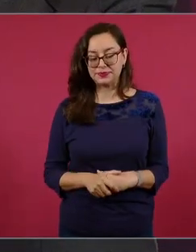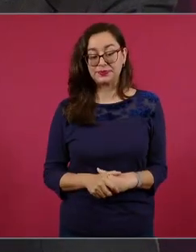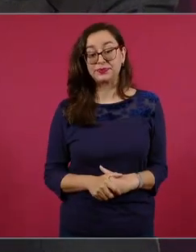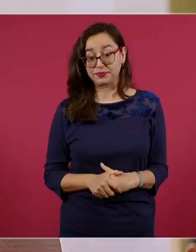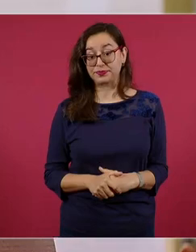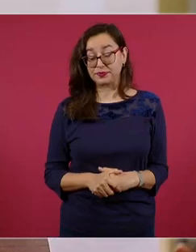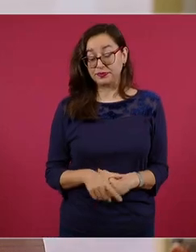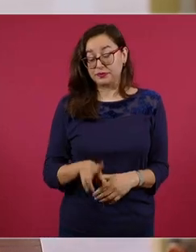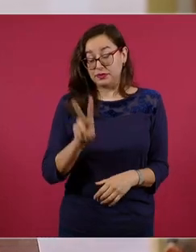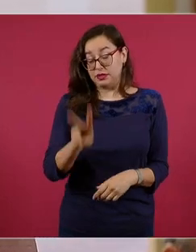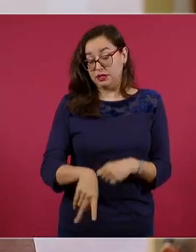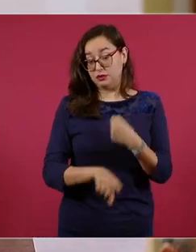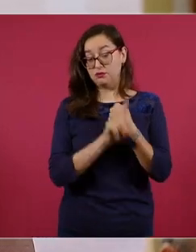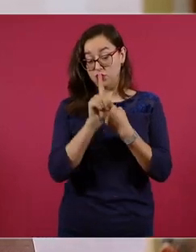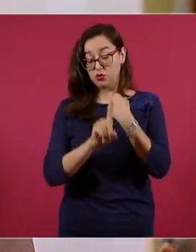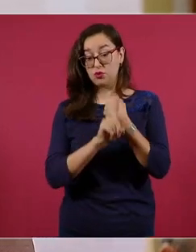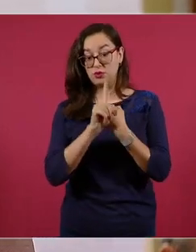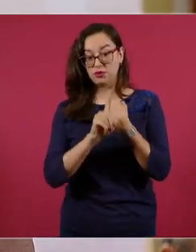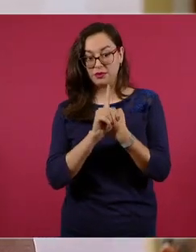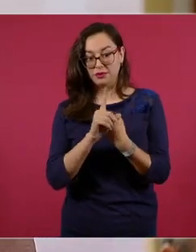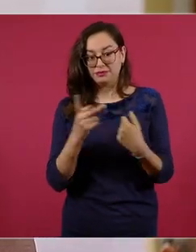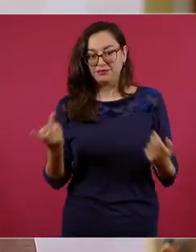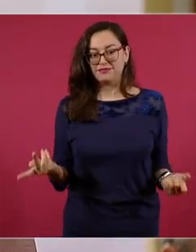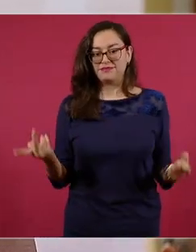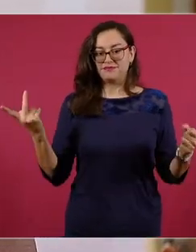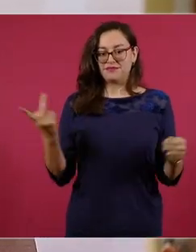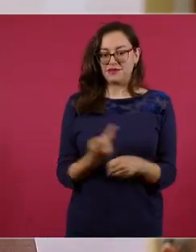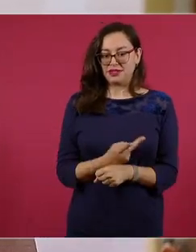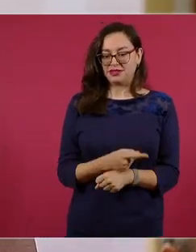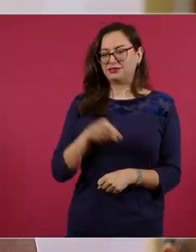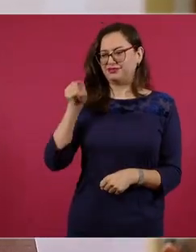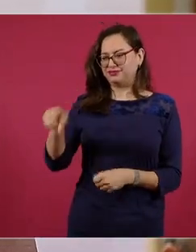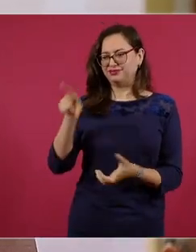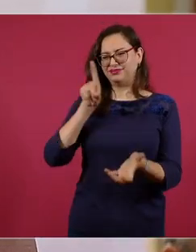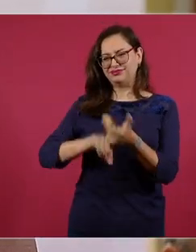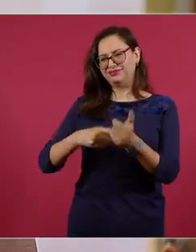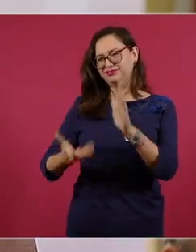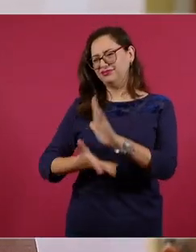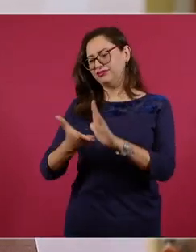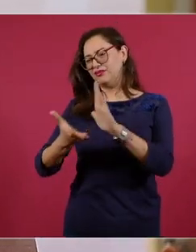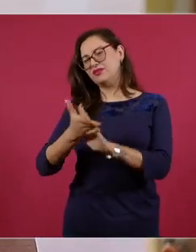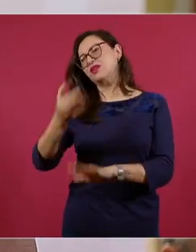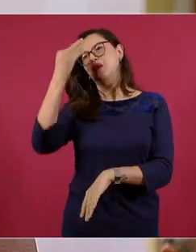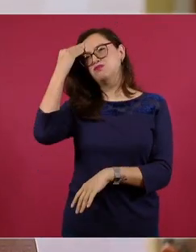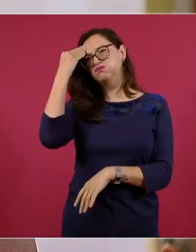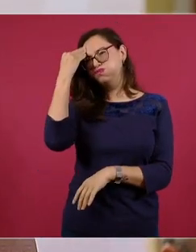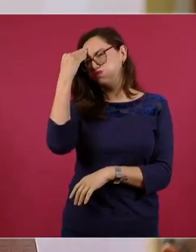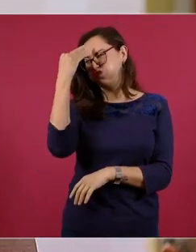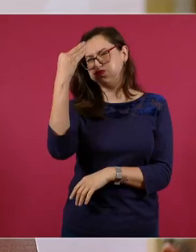obra se llevó mucho tiempo y hubo mucha corrupción. Sí.